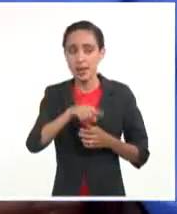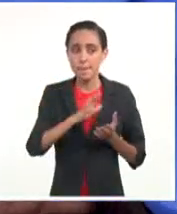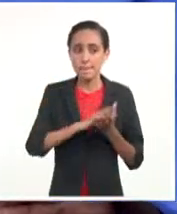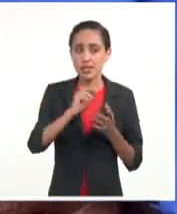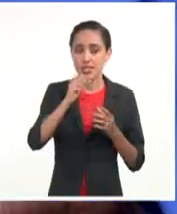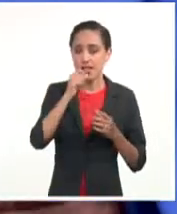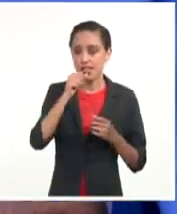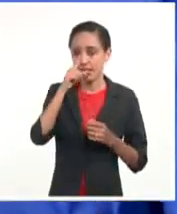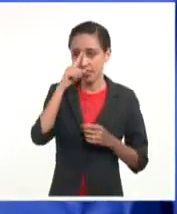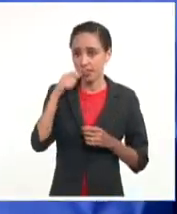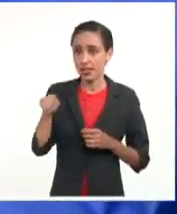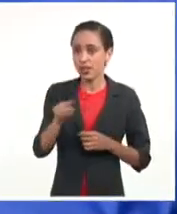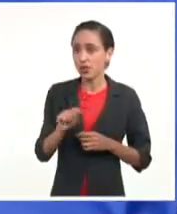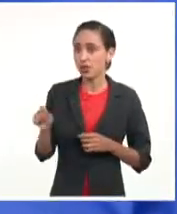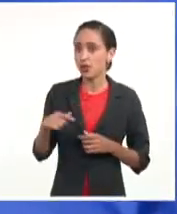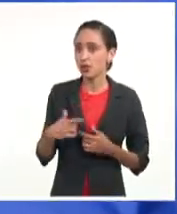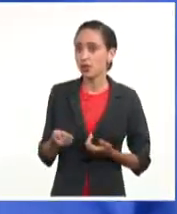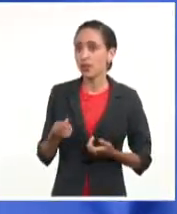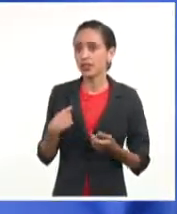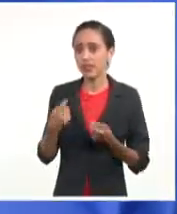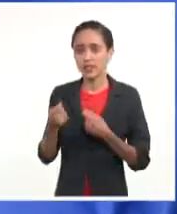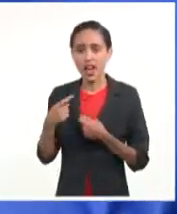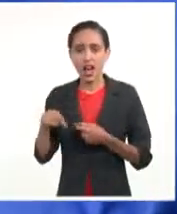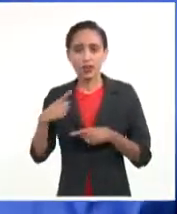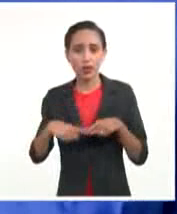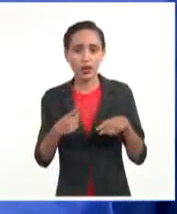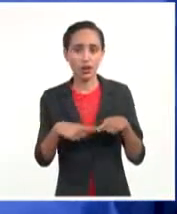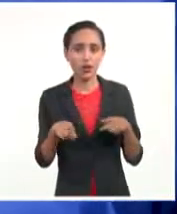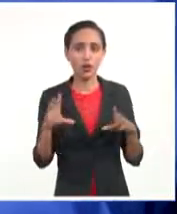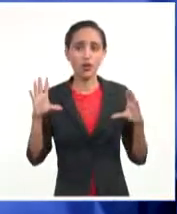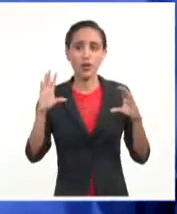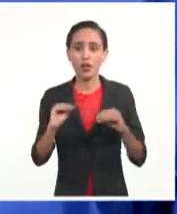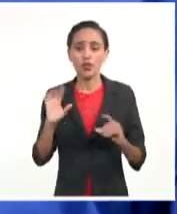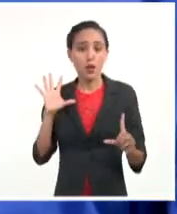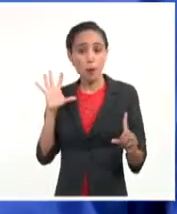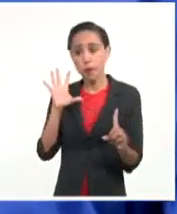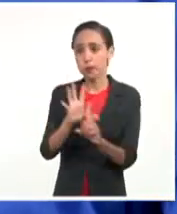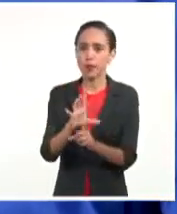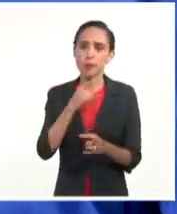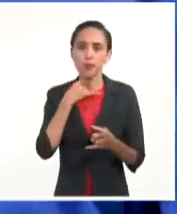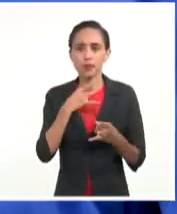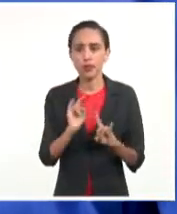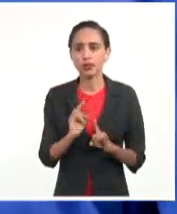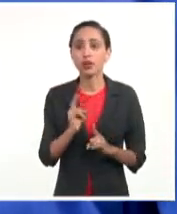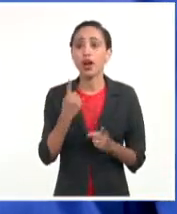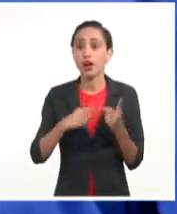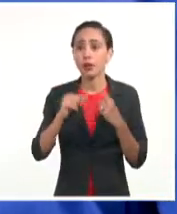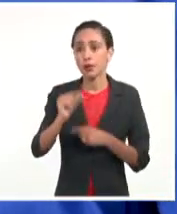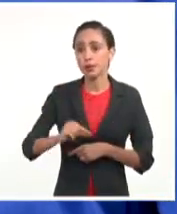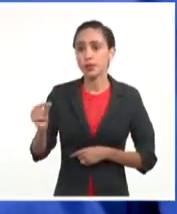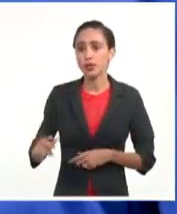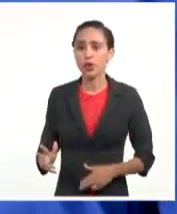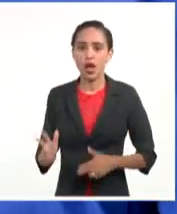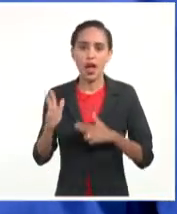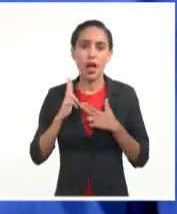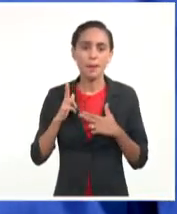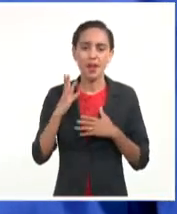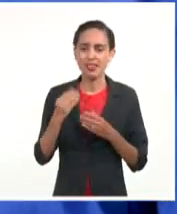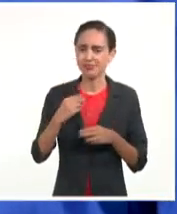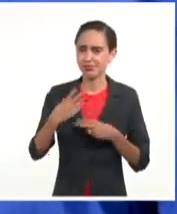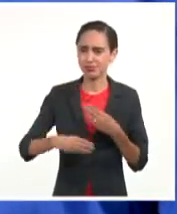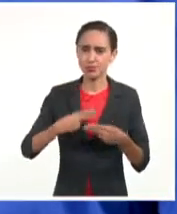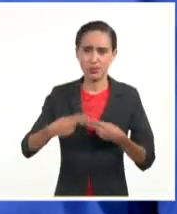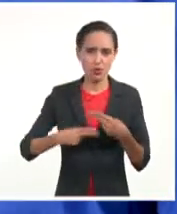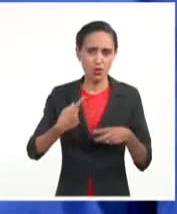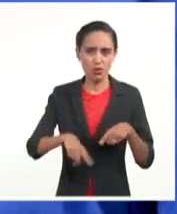ellos tienen que estar traficando de noche por ahí seguramente. Y le metió una emboscada y le mató unos cuantos y cogió armas y hizo de todo. Entonces